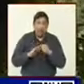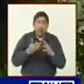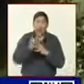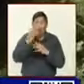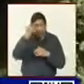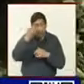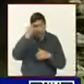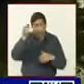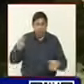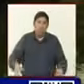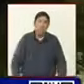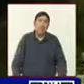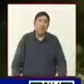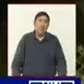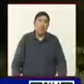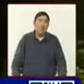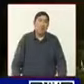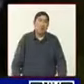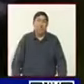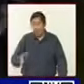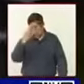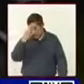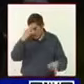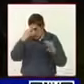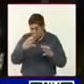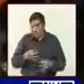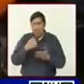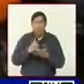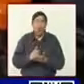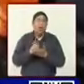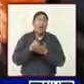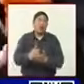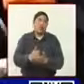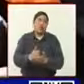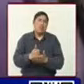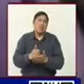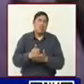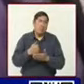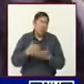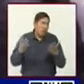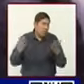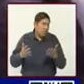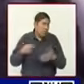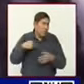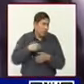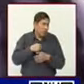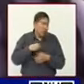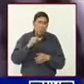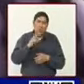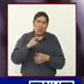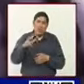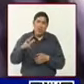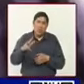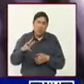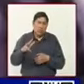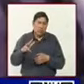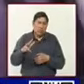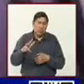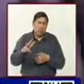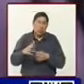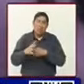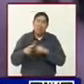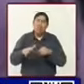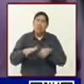Nacional. Se está yendo consolidando la ayuda también de las diferentes instituciones, ¿no? Bueno, tenemos más de 23 municipios afectados,